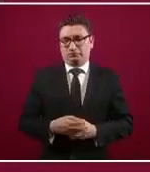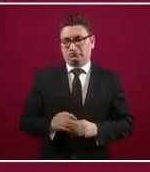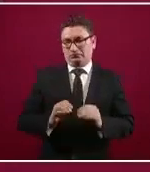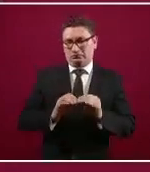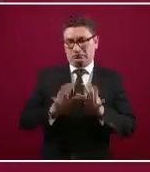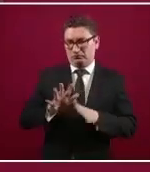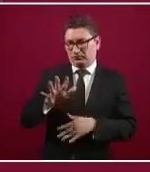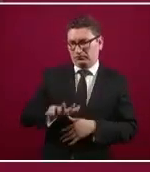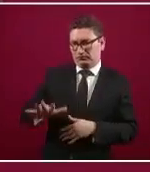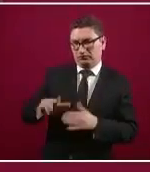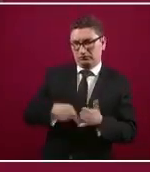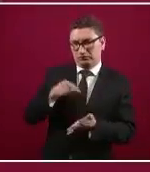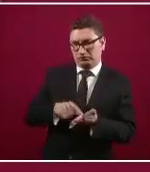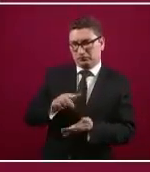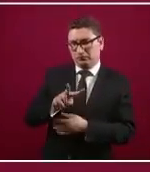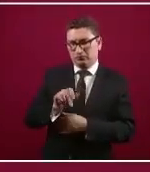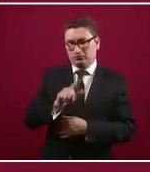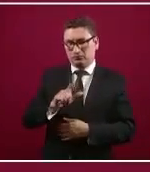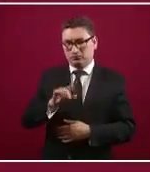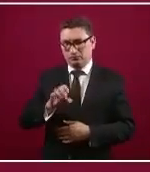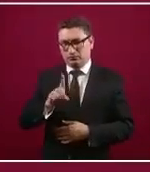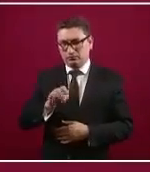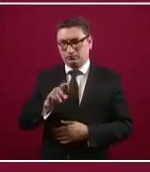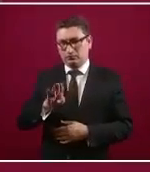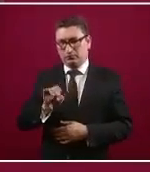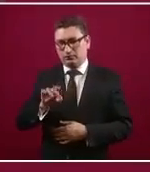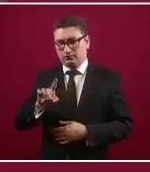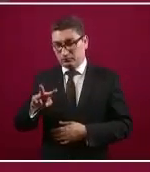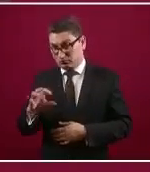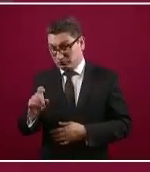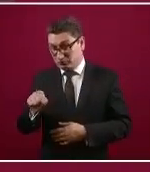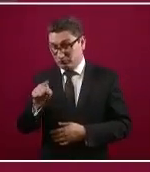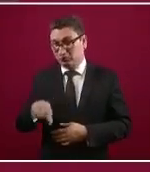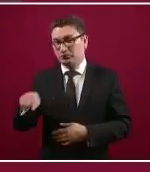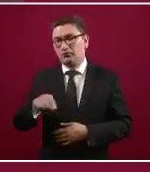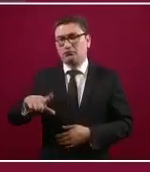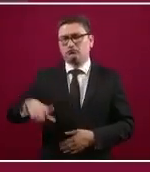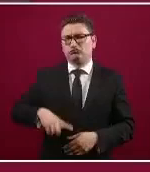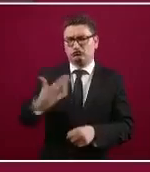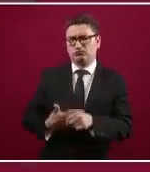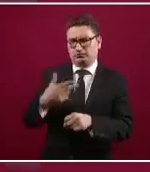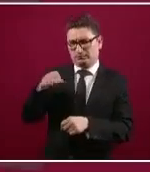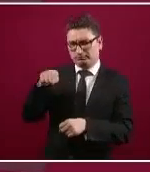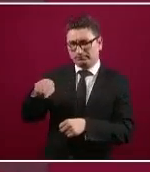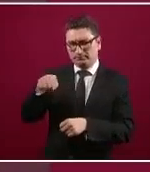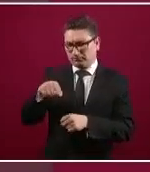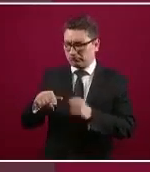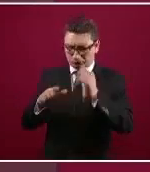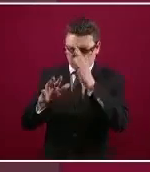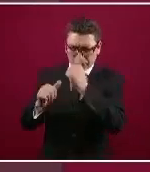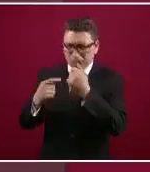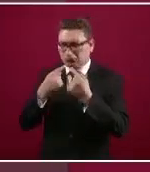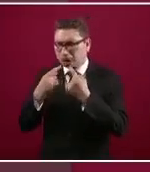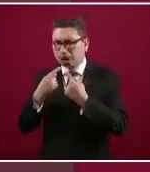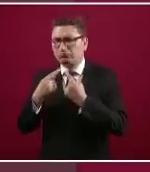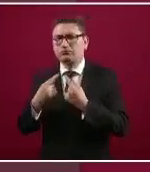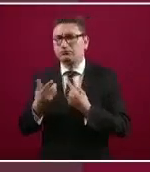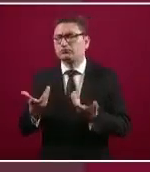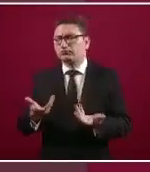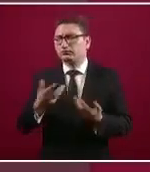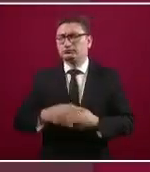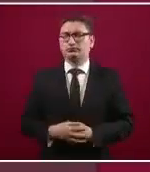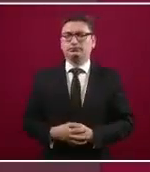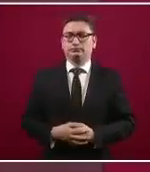Bravo, se acordó con el gobernador de que van